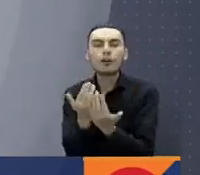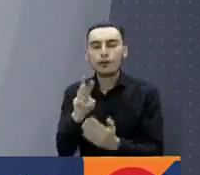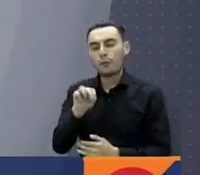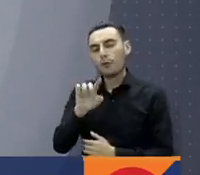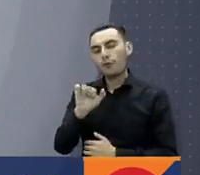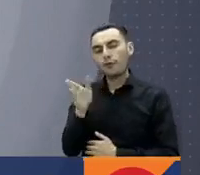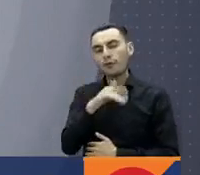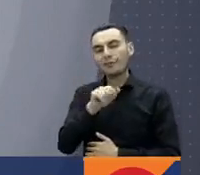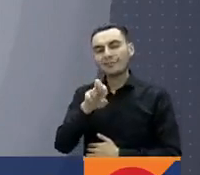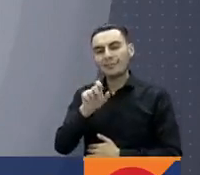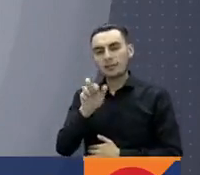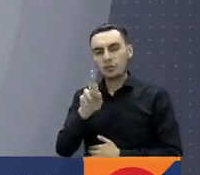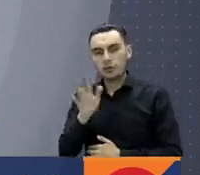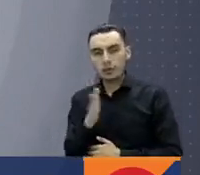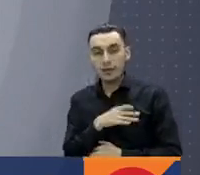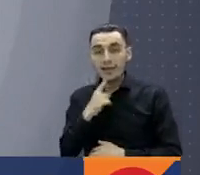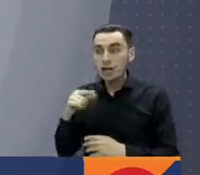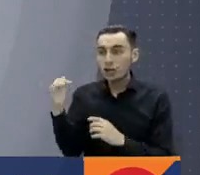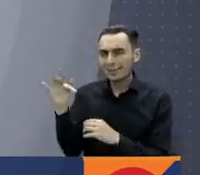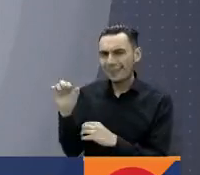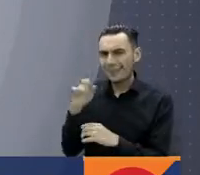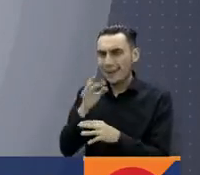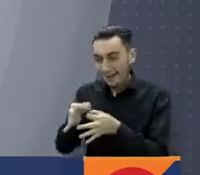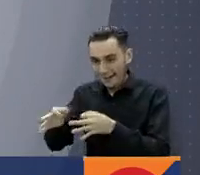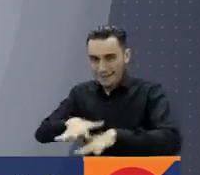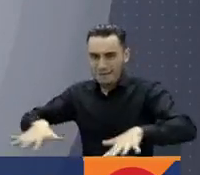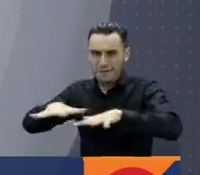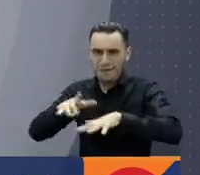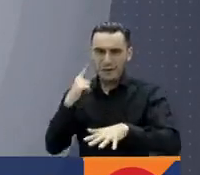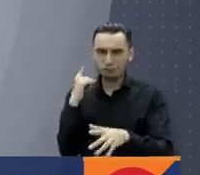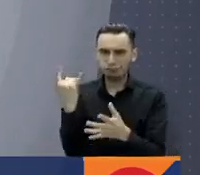Niño en la zona rural del Tarra.